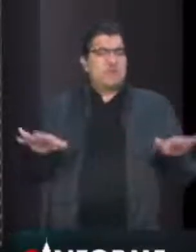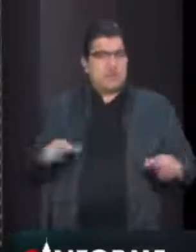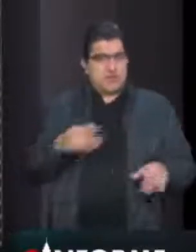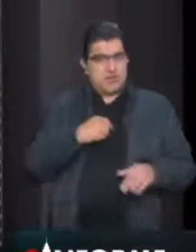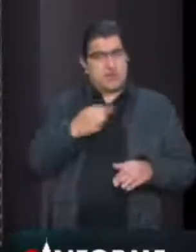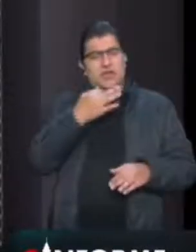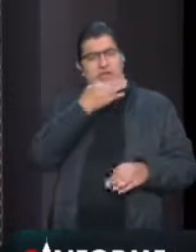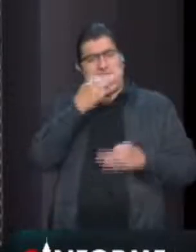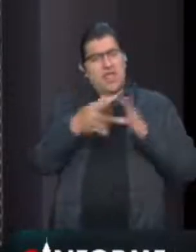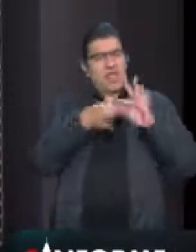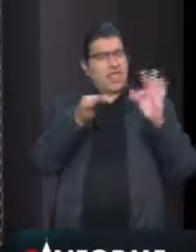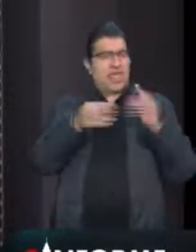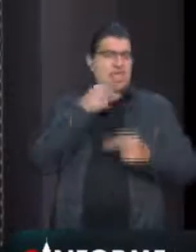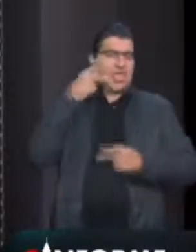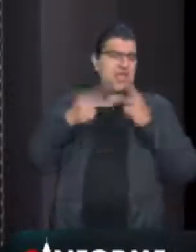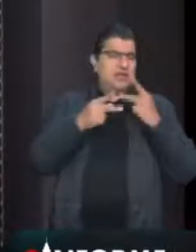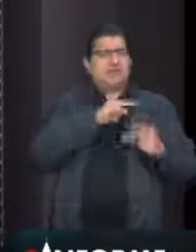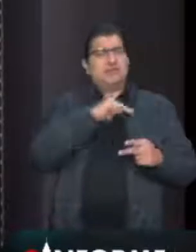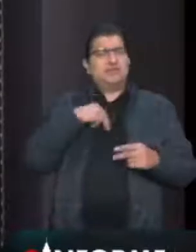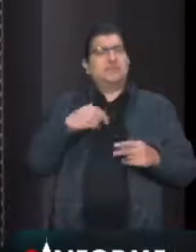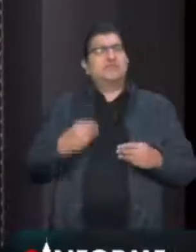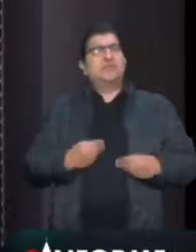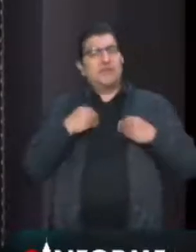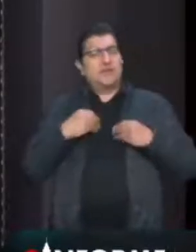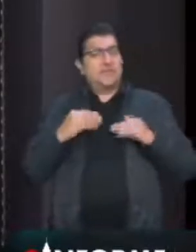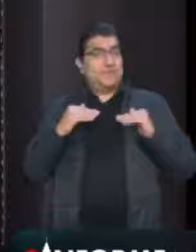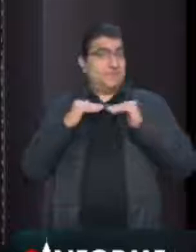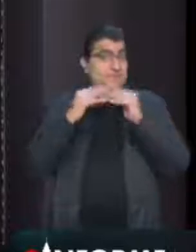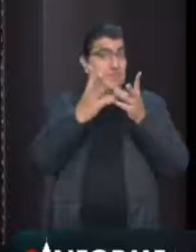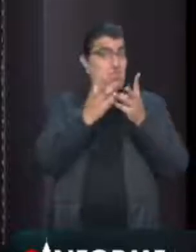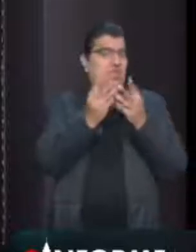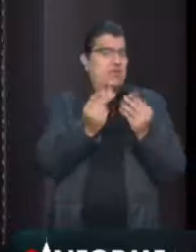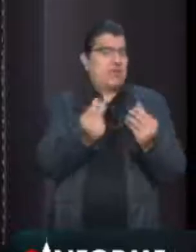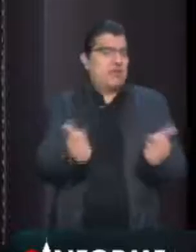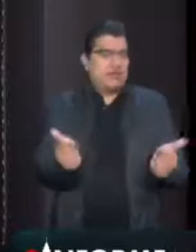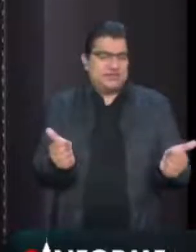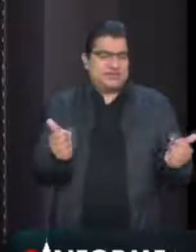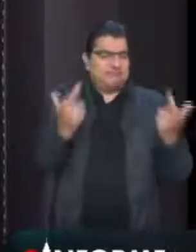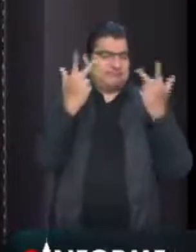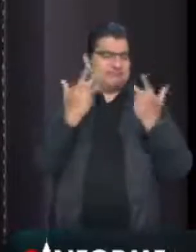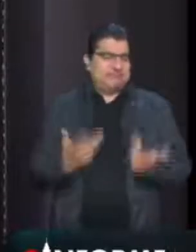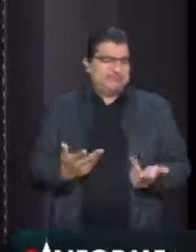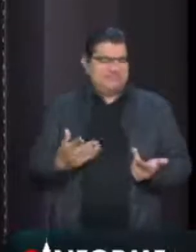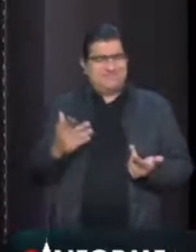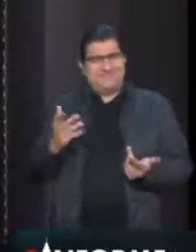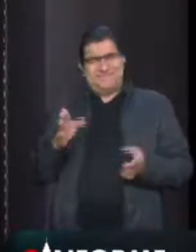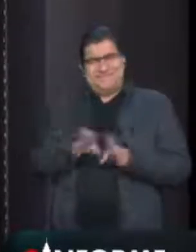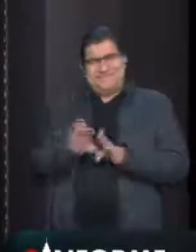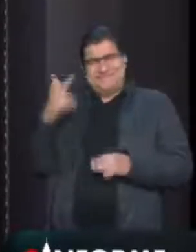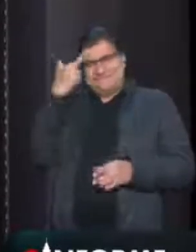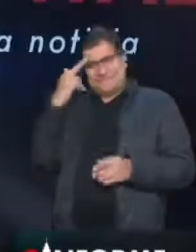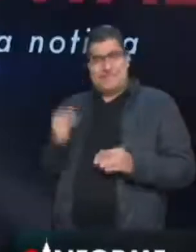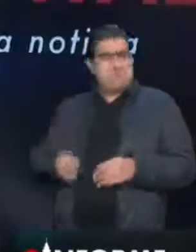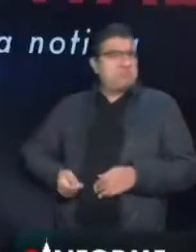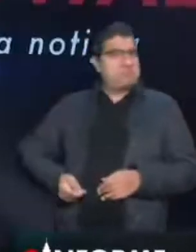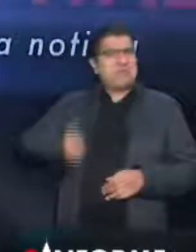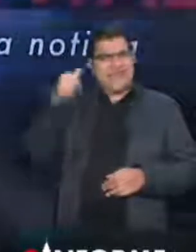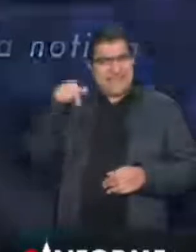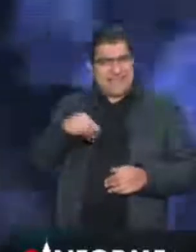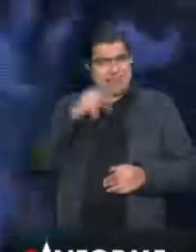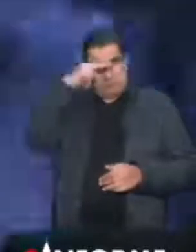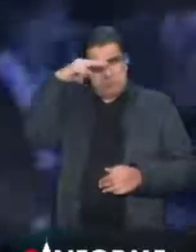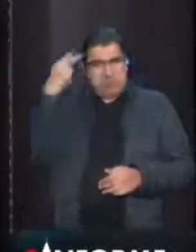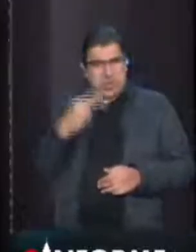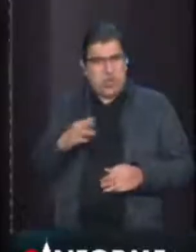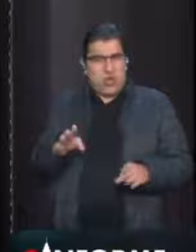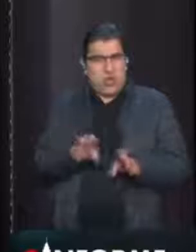empieza a calificar, vivimos la erosión de la democracia. Habría que recordar, por ejemplo, que por primera vez en este país